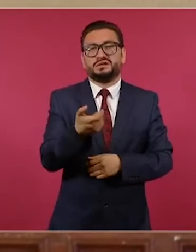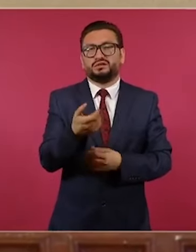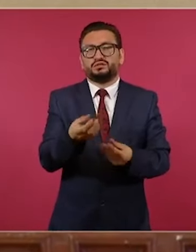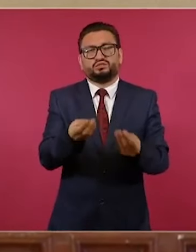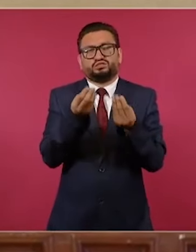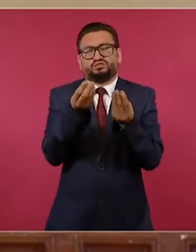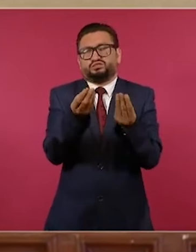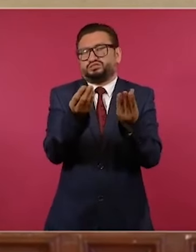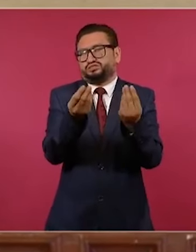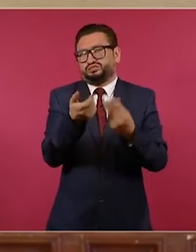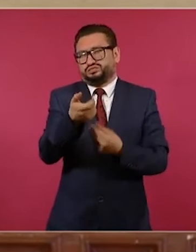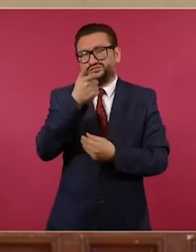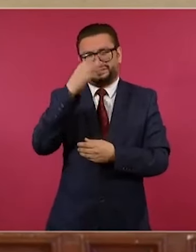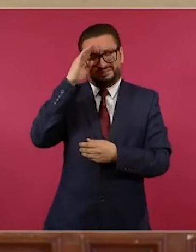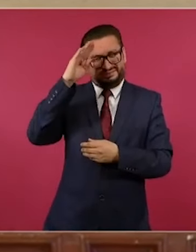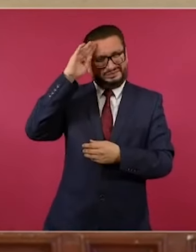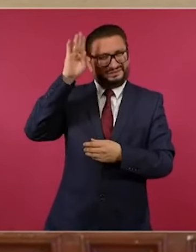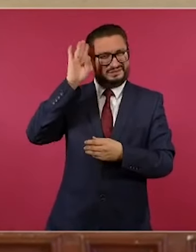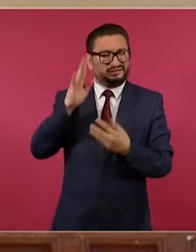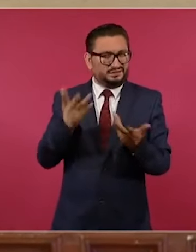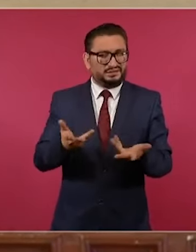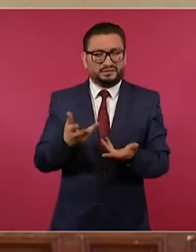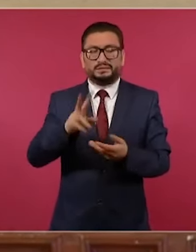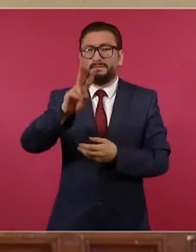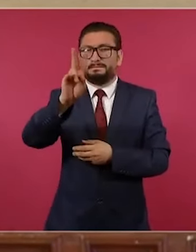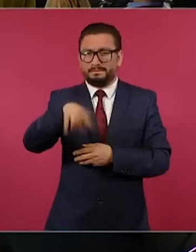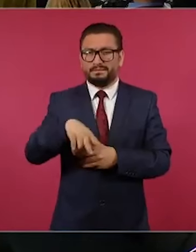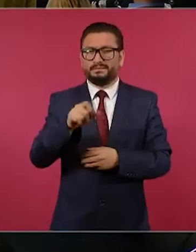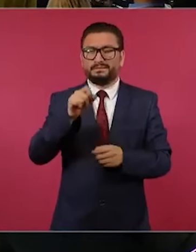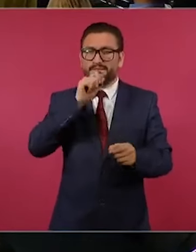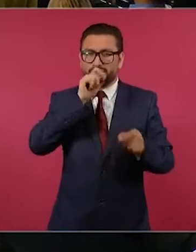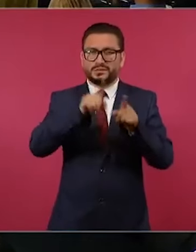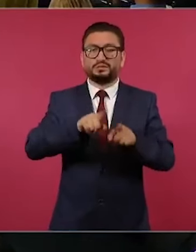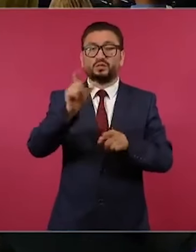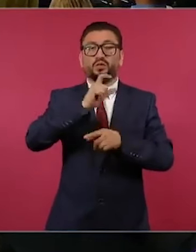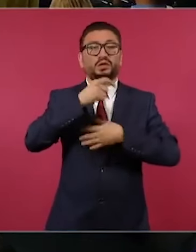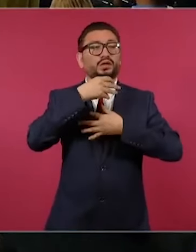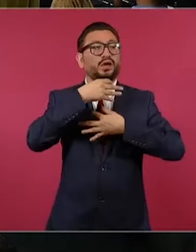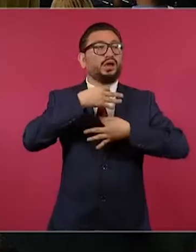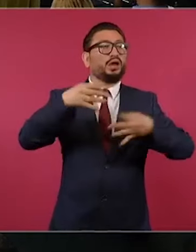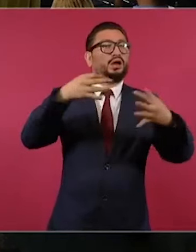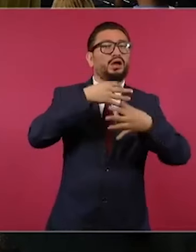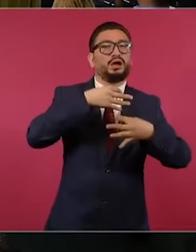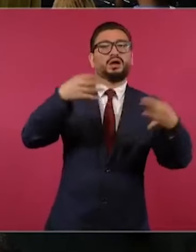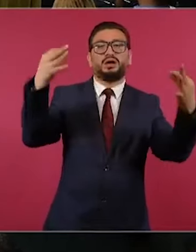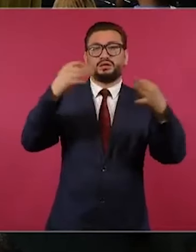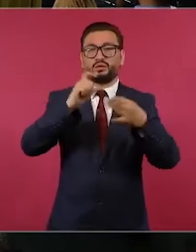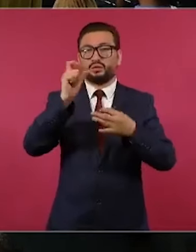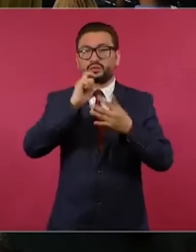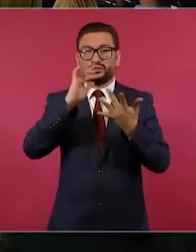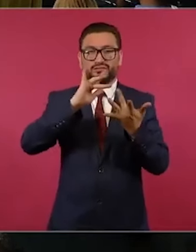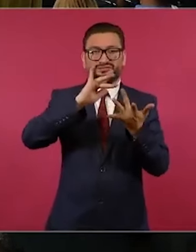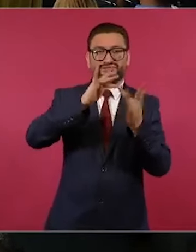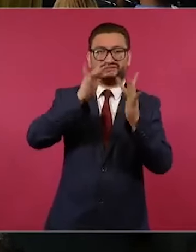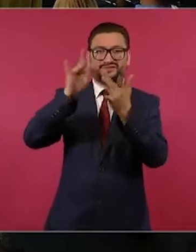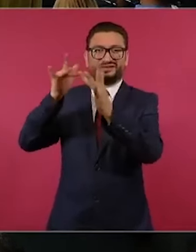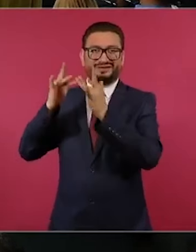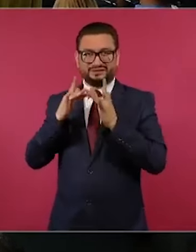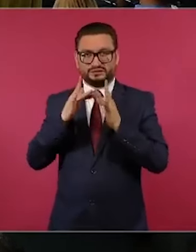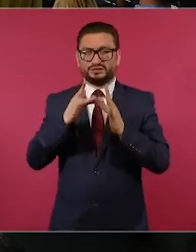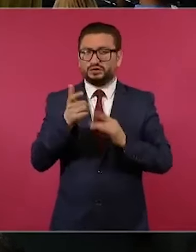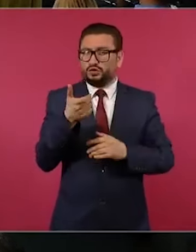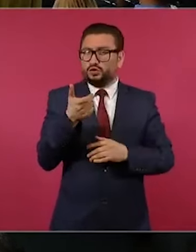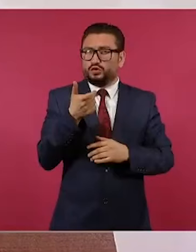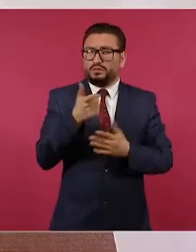Lo mismo lo de las menciones en las redes sociales. ¿Cuánto